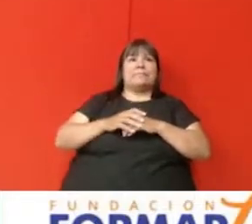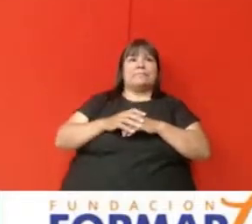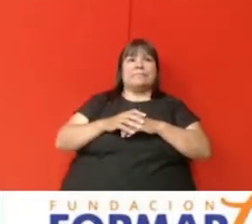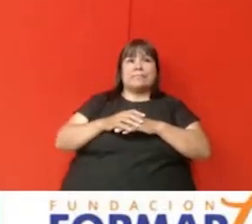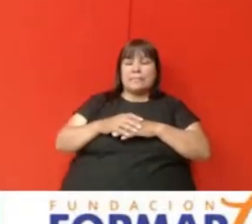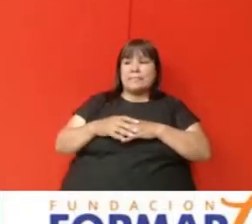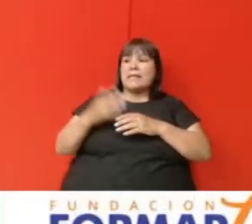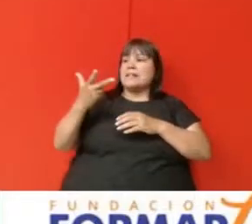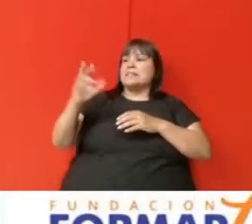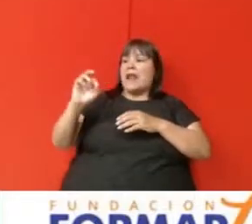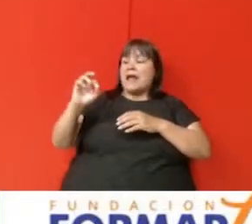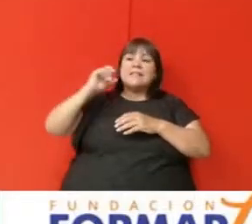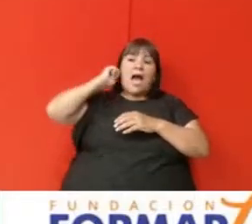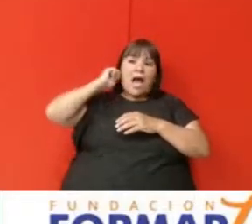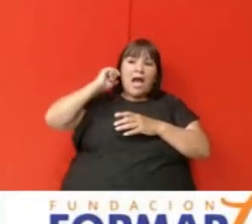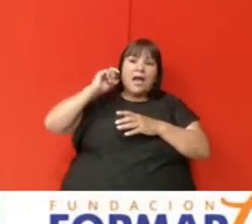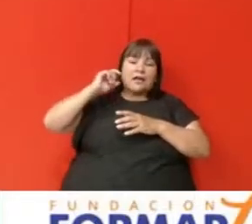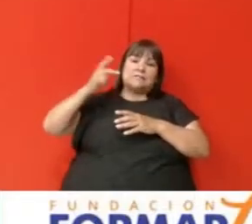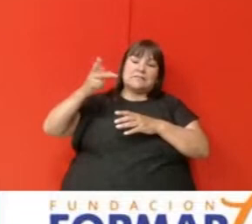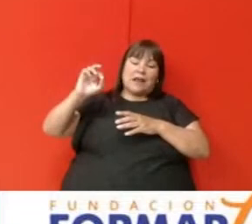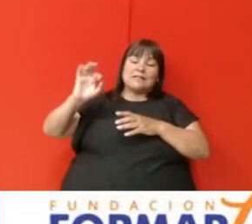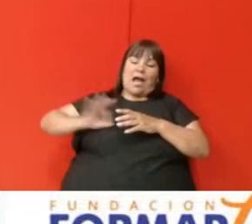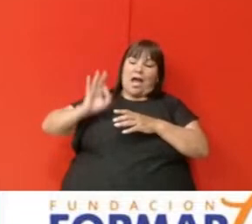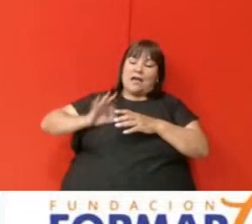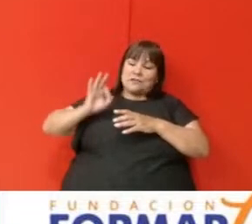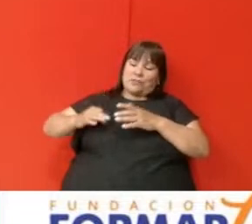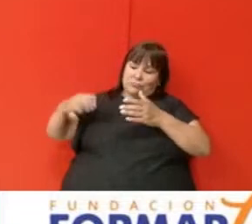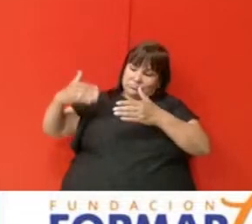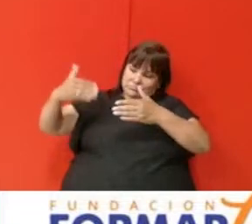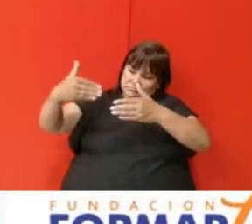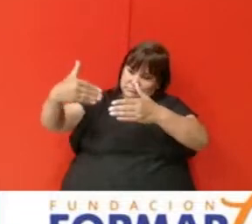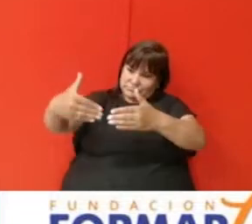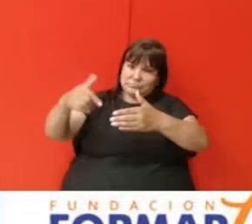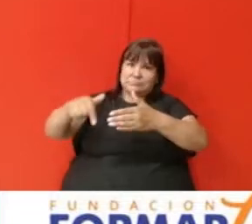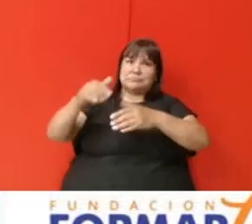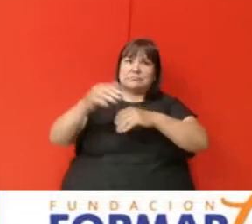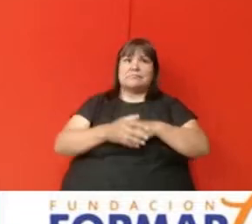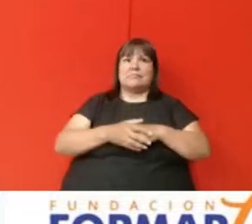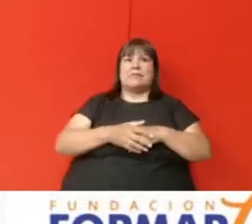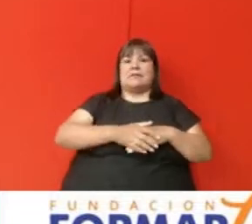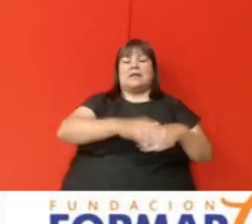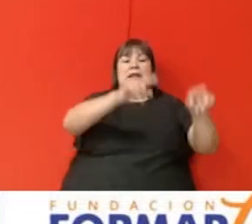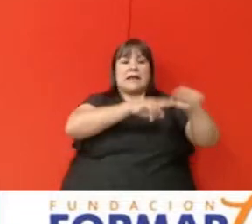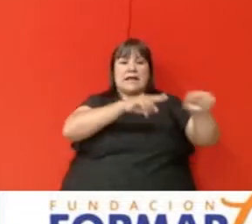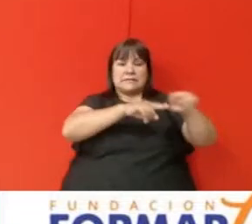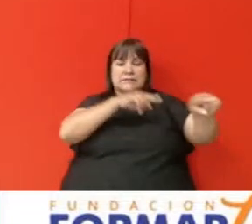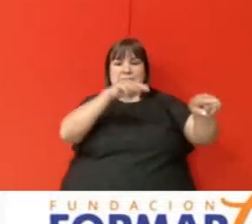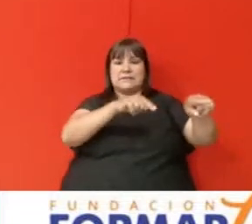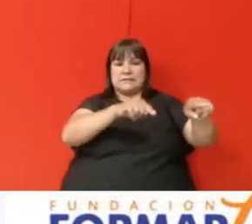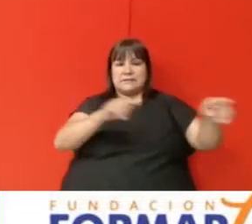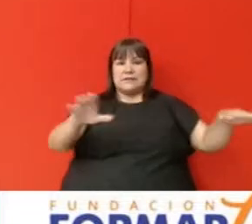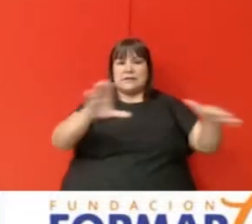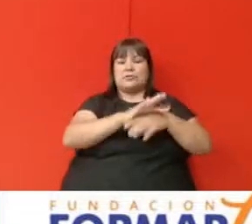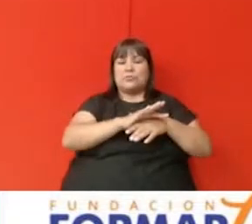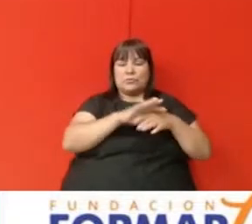de caminar en la profesión de enfermería. Bueno, hoy por hoy me toca gestionar una carrera de licenciatura en enfermería y estoy a cargo de una